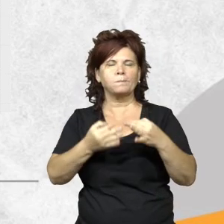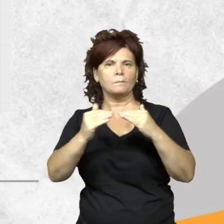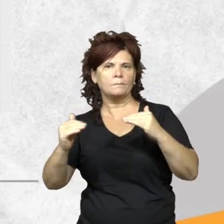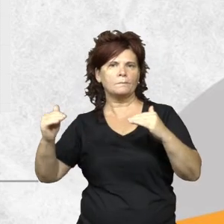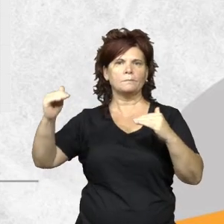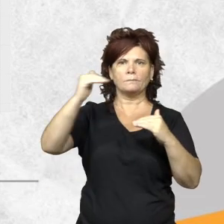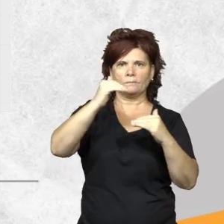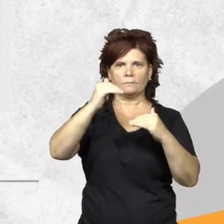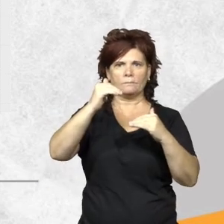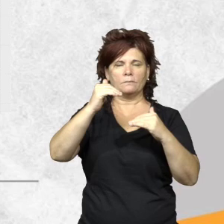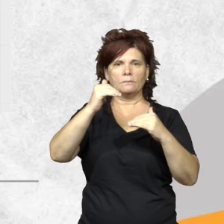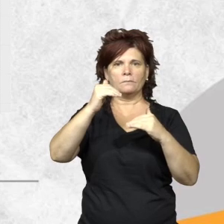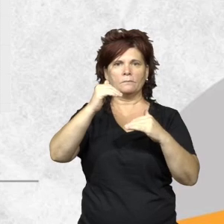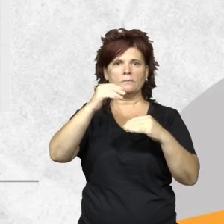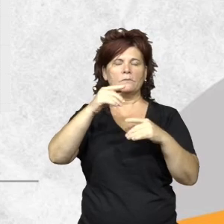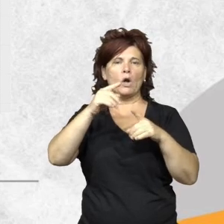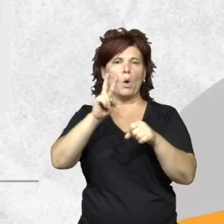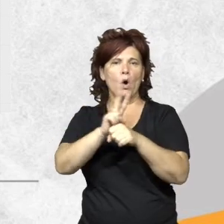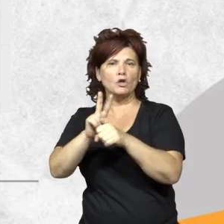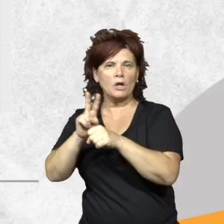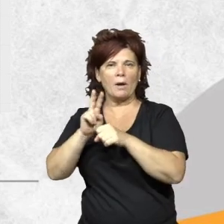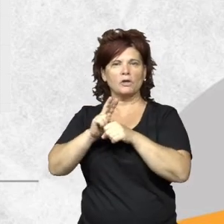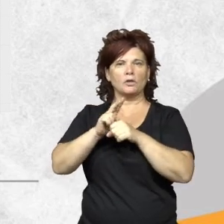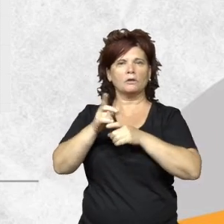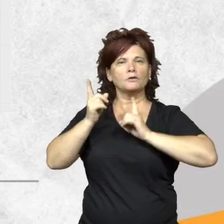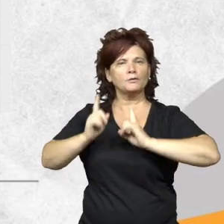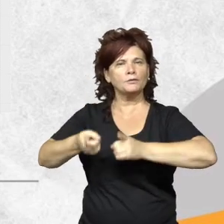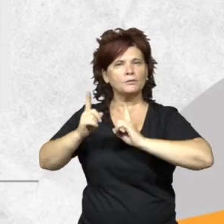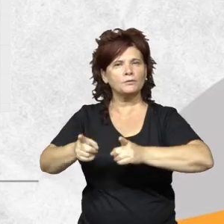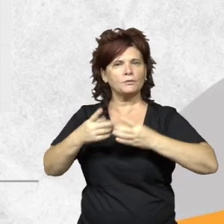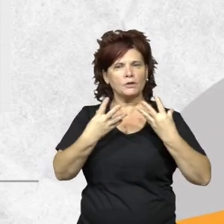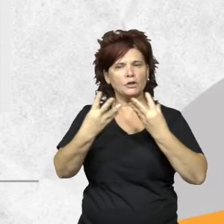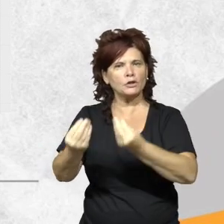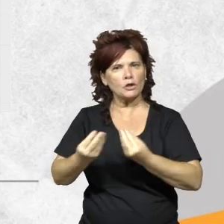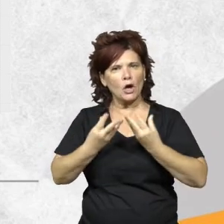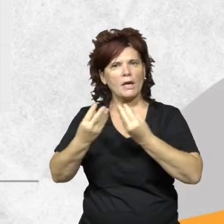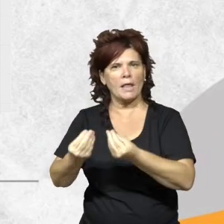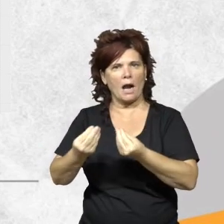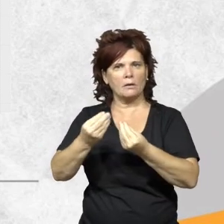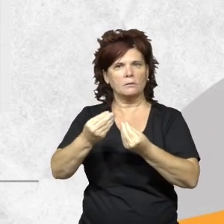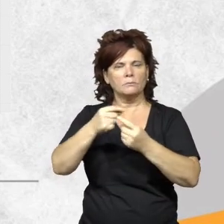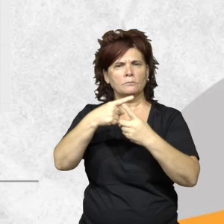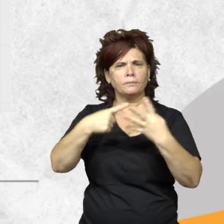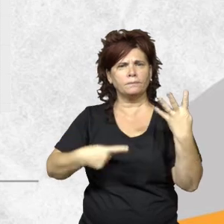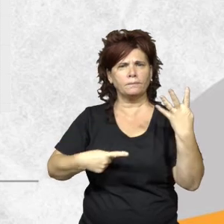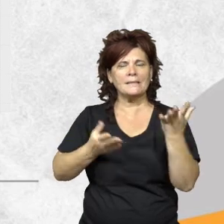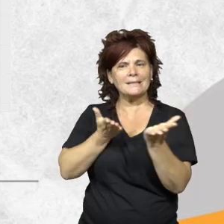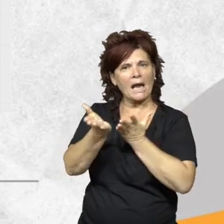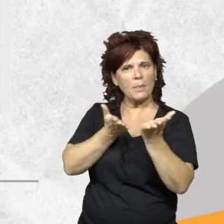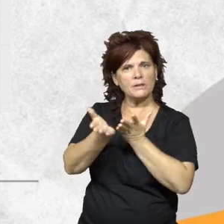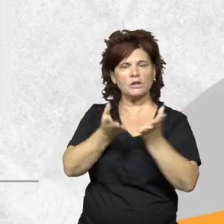de conservación, el uso racional, sostenible, equitativo, solidario de los bienes y servicios